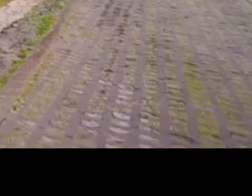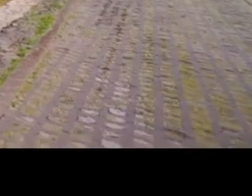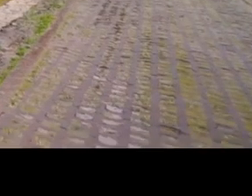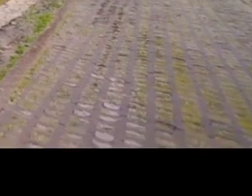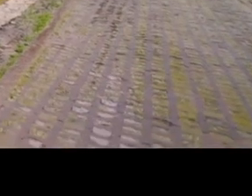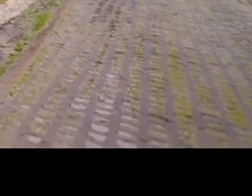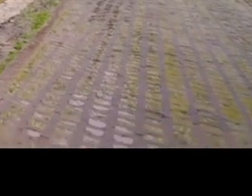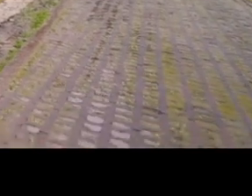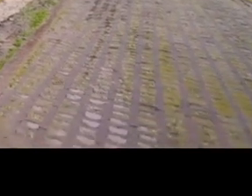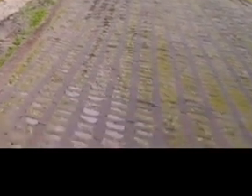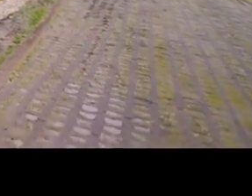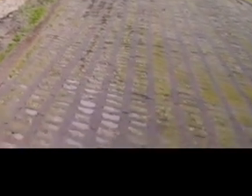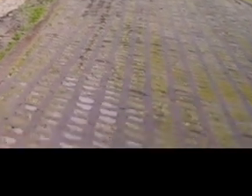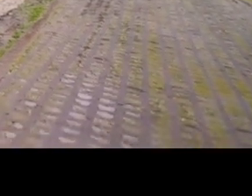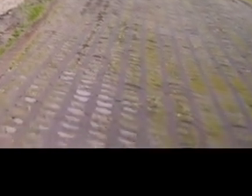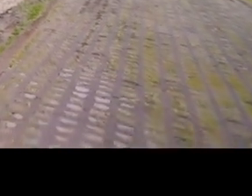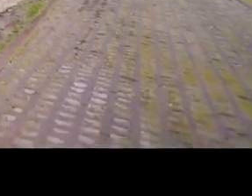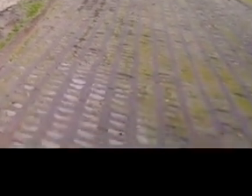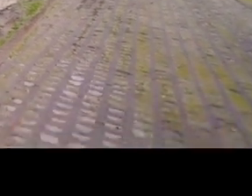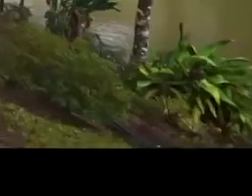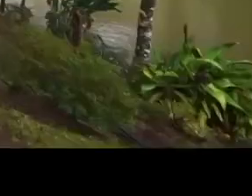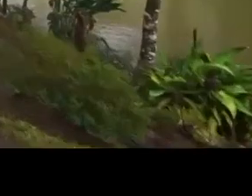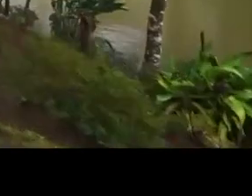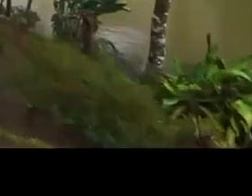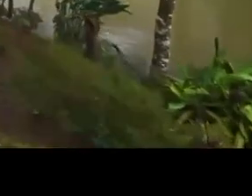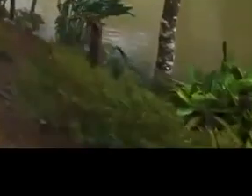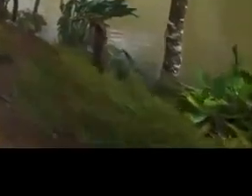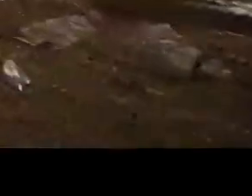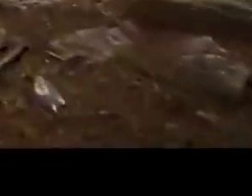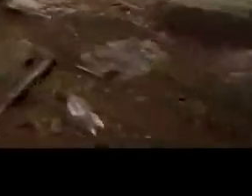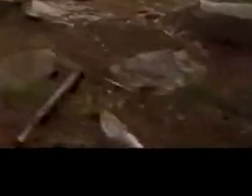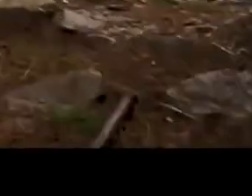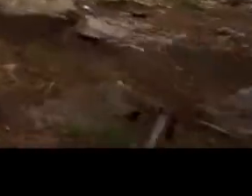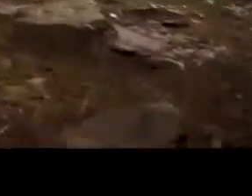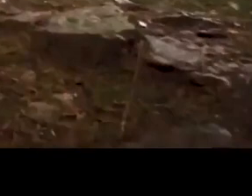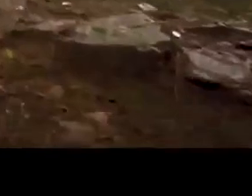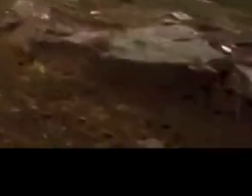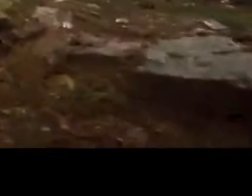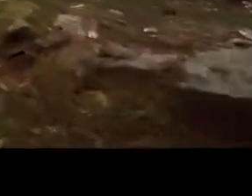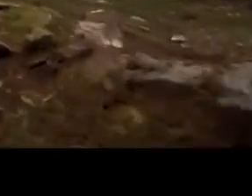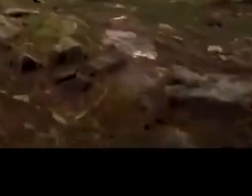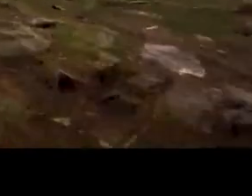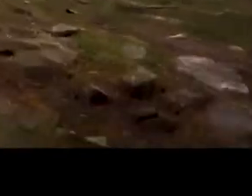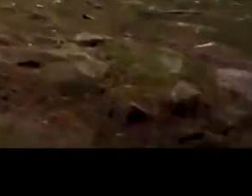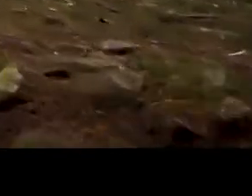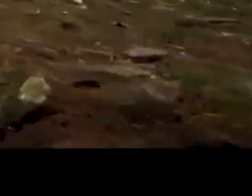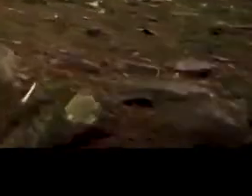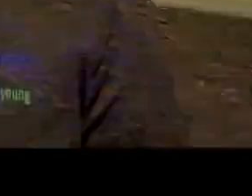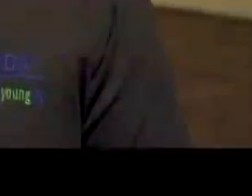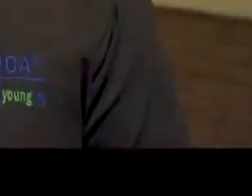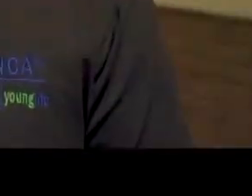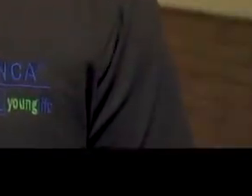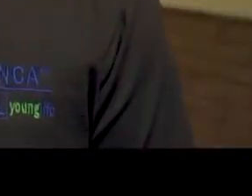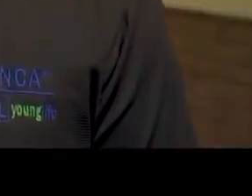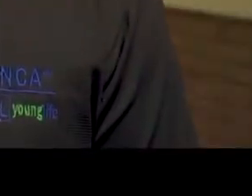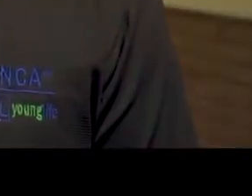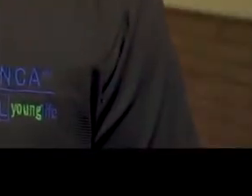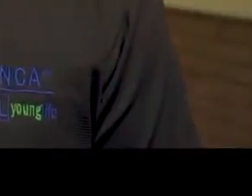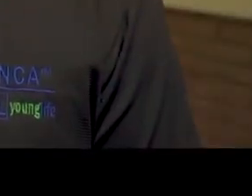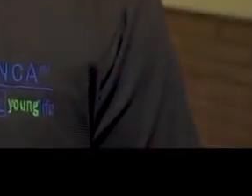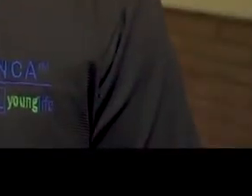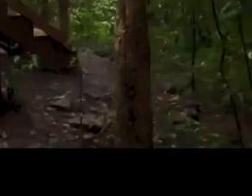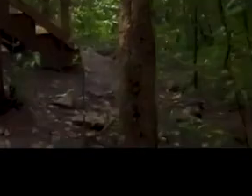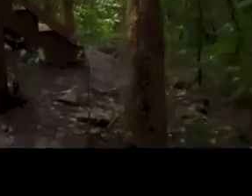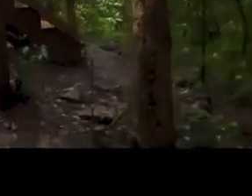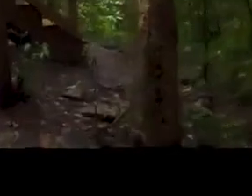campamento cristiano que estamos a nivel nacional como ministerio, trabajamos para que jóvenes vengan a este lugar y puedan conocer a Jesús en